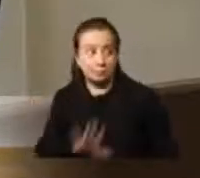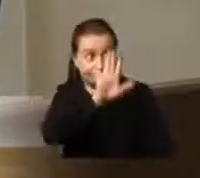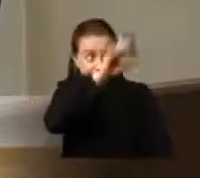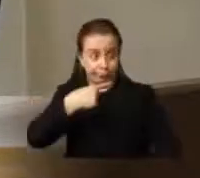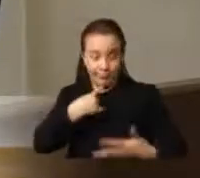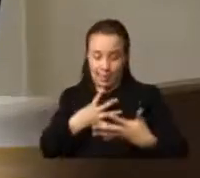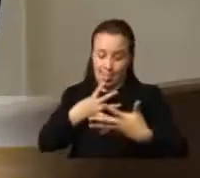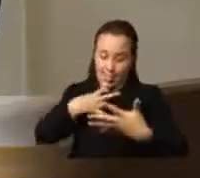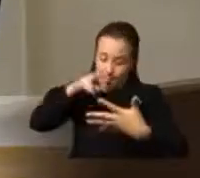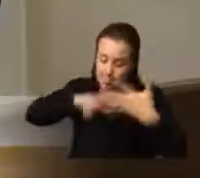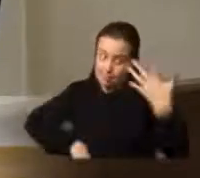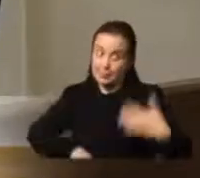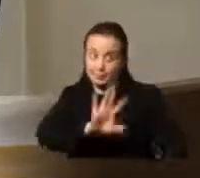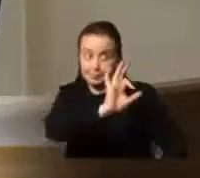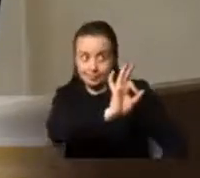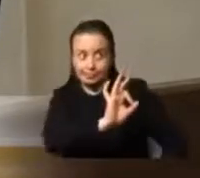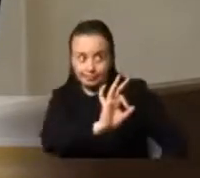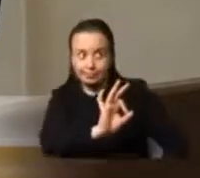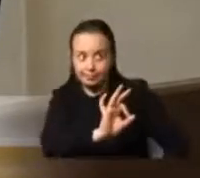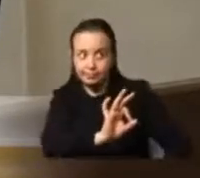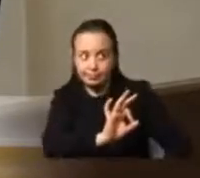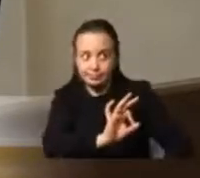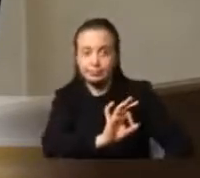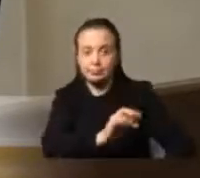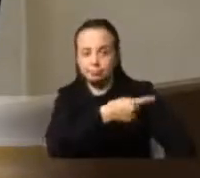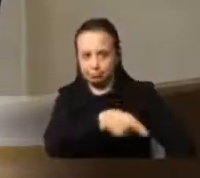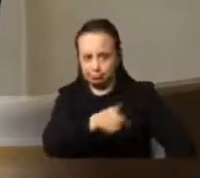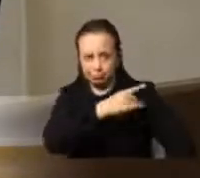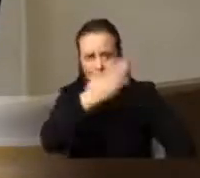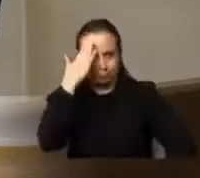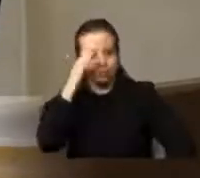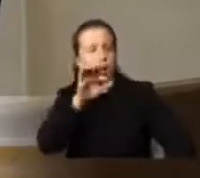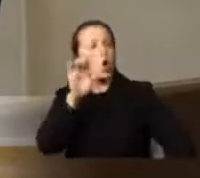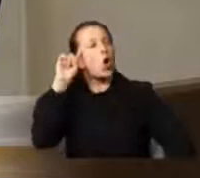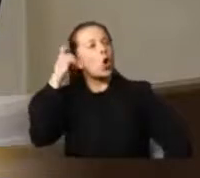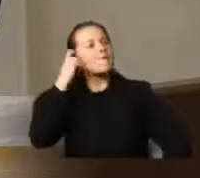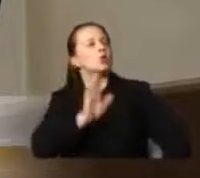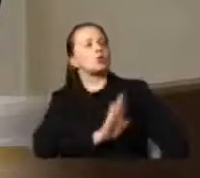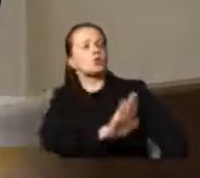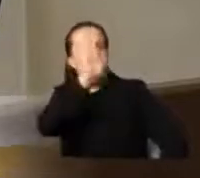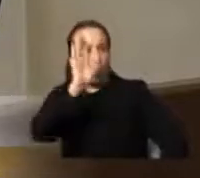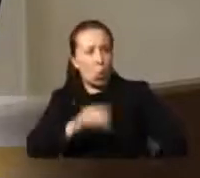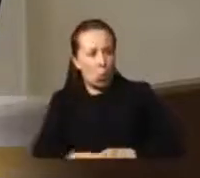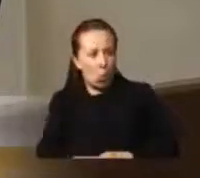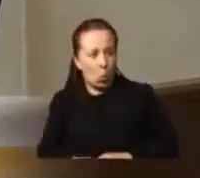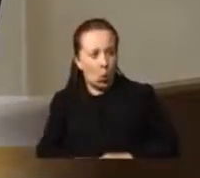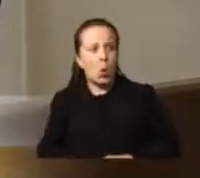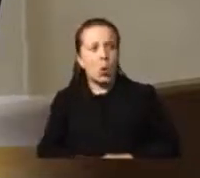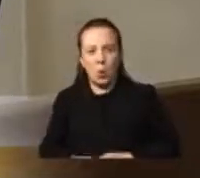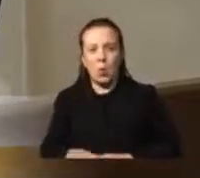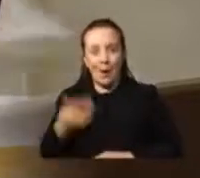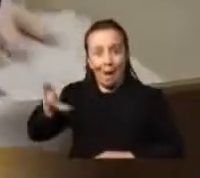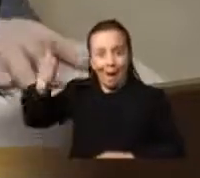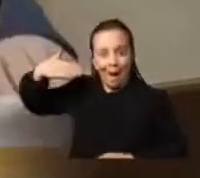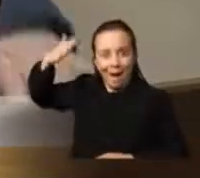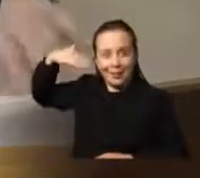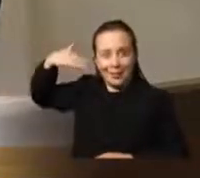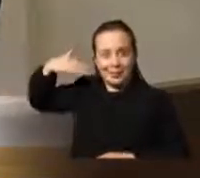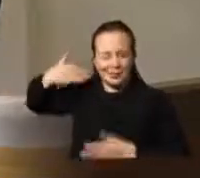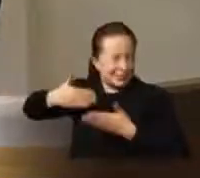leerle, seguramente, como su gobierno se declaró desde un comienzo